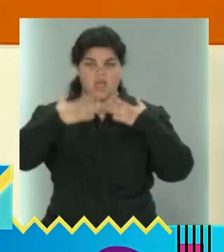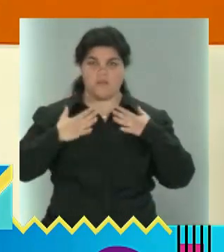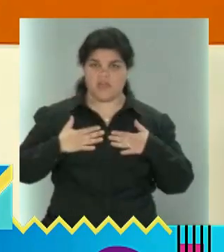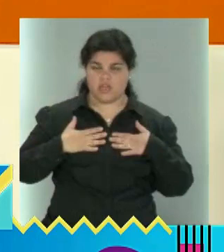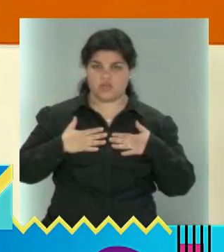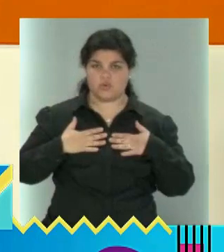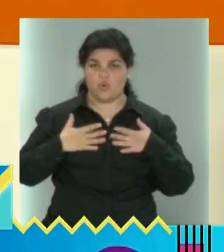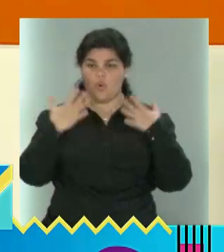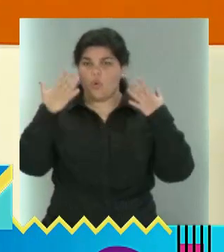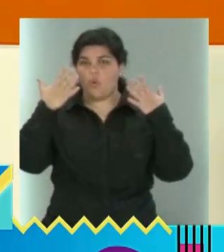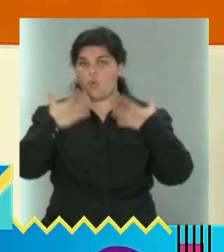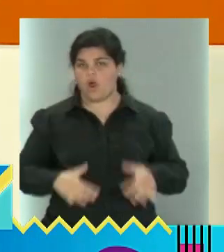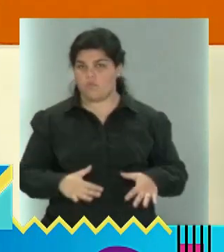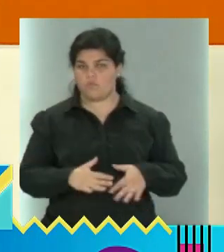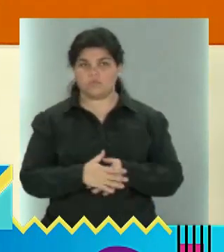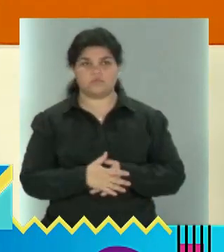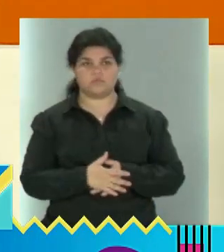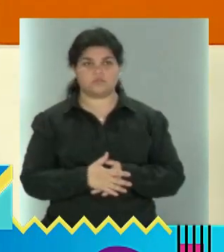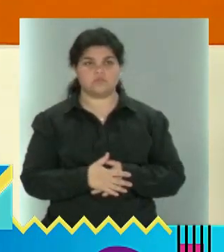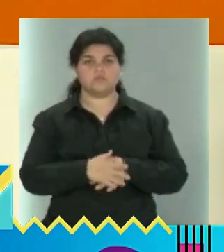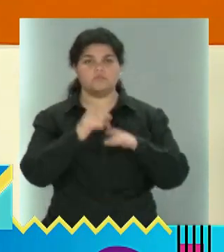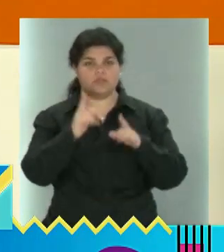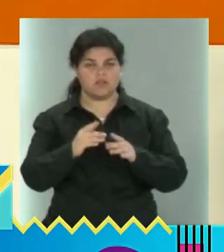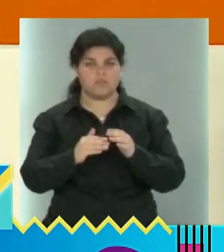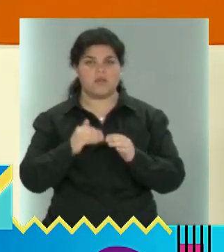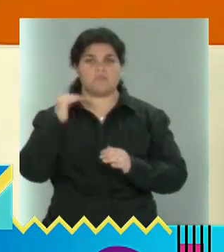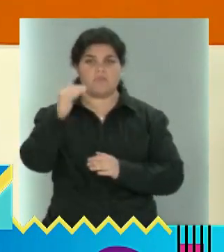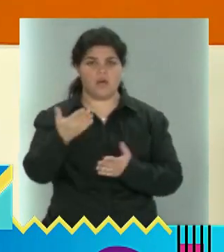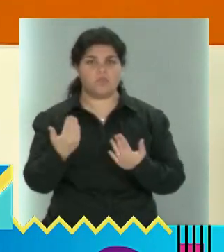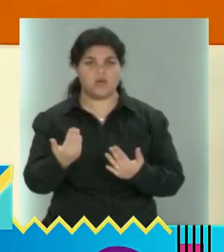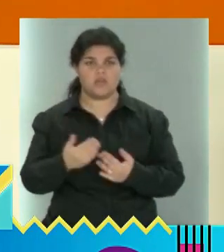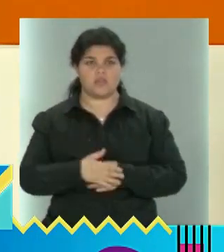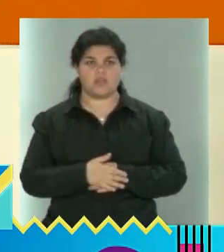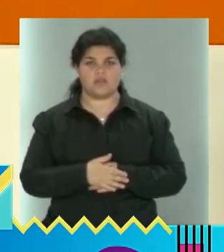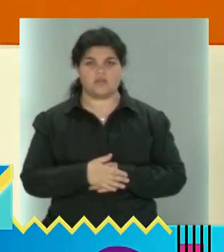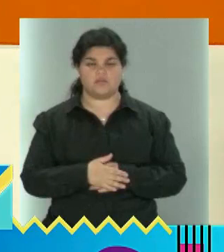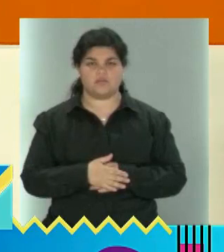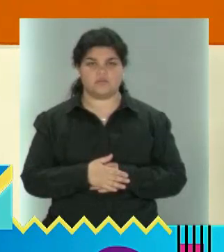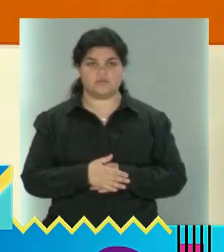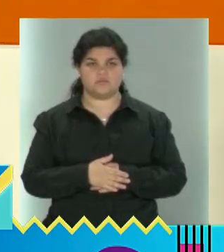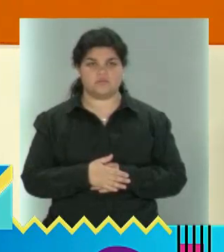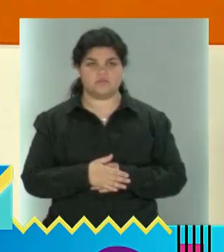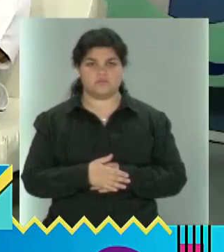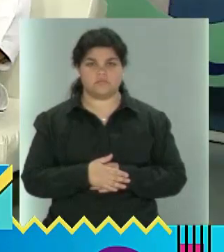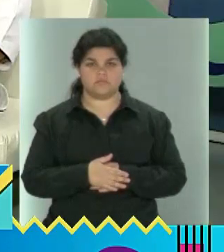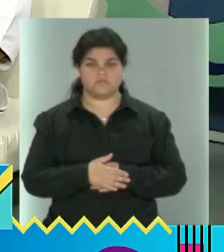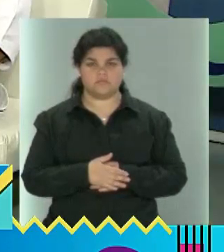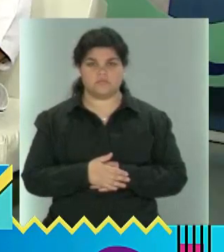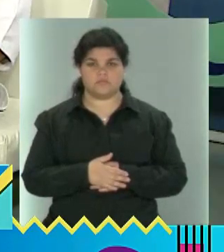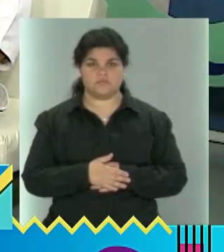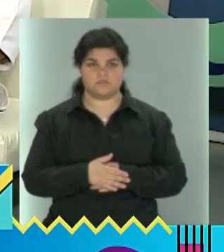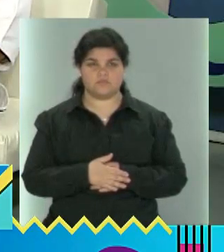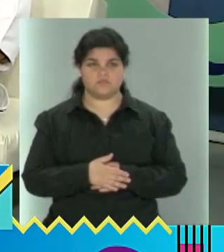Entonces, el fin va más allá y puede practicarlo por eso cualquier persona. Bien. Bueno, nos vamos a quedar con